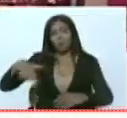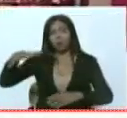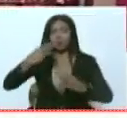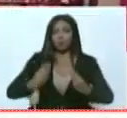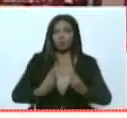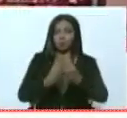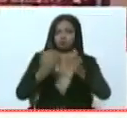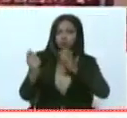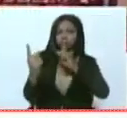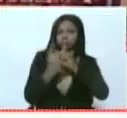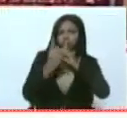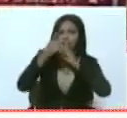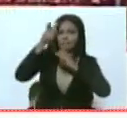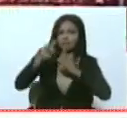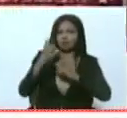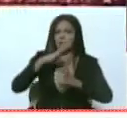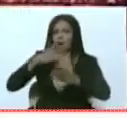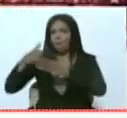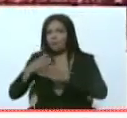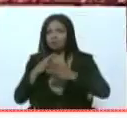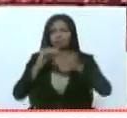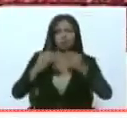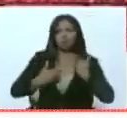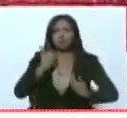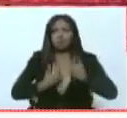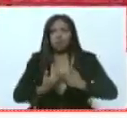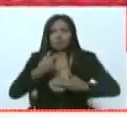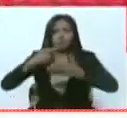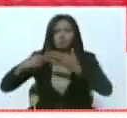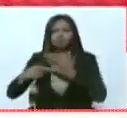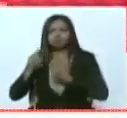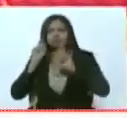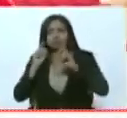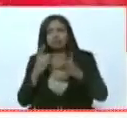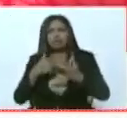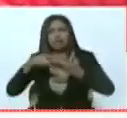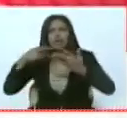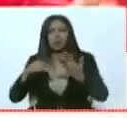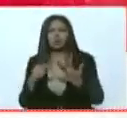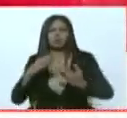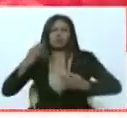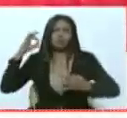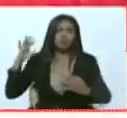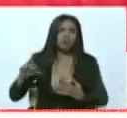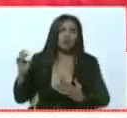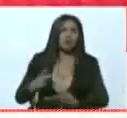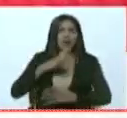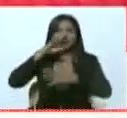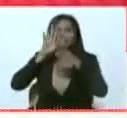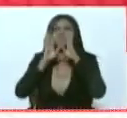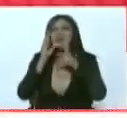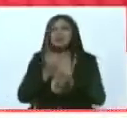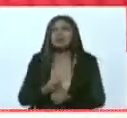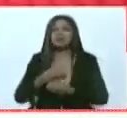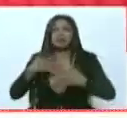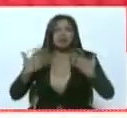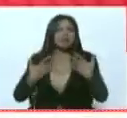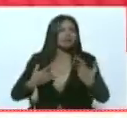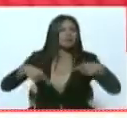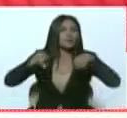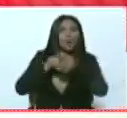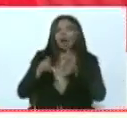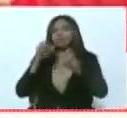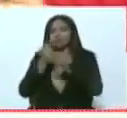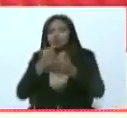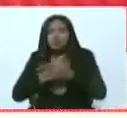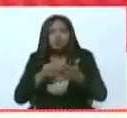junto a la gente, compartiendo sus angustias, sus necesidades, sus dolores, sus esperanzas, sus alegrías, sus